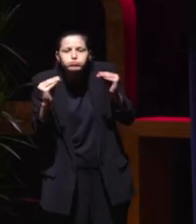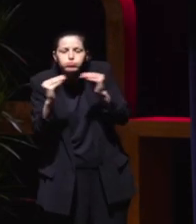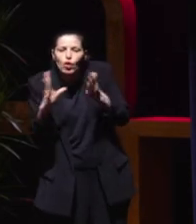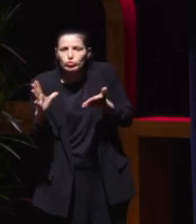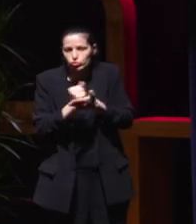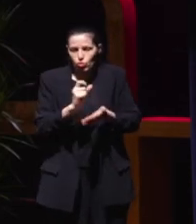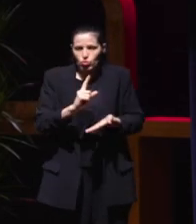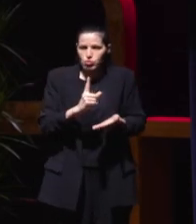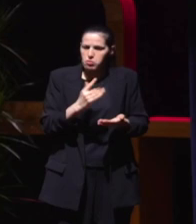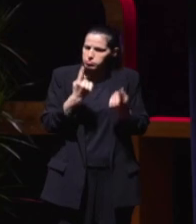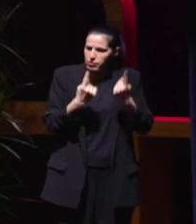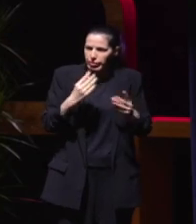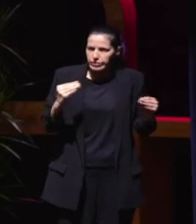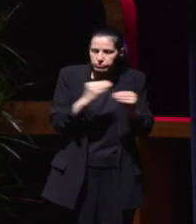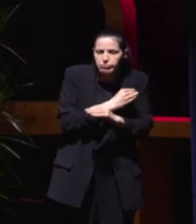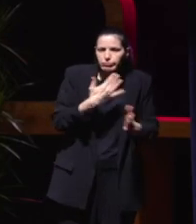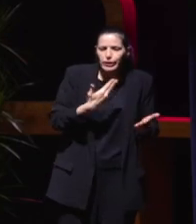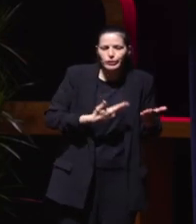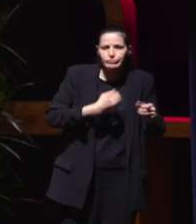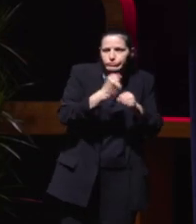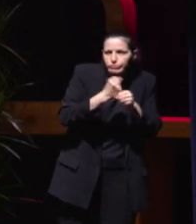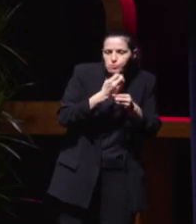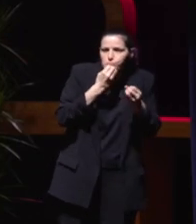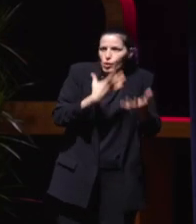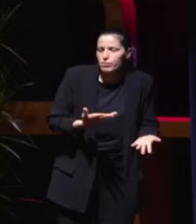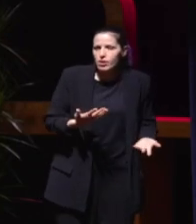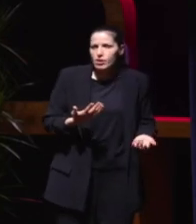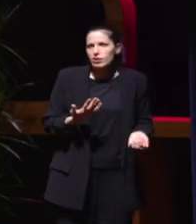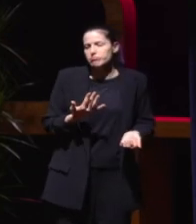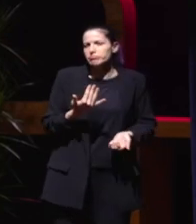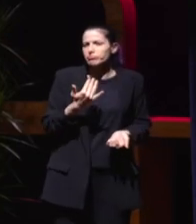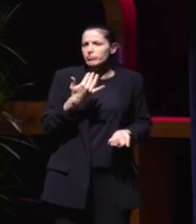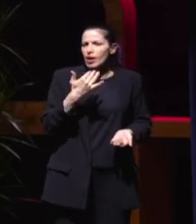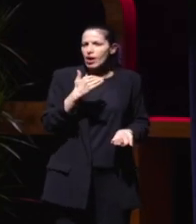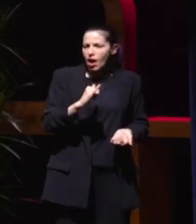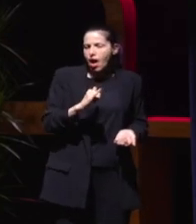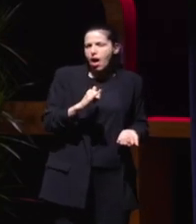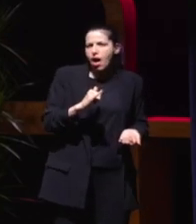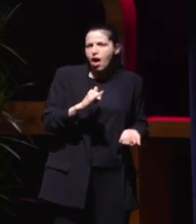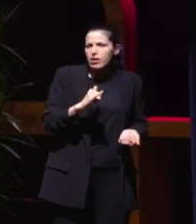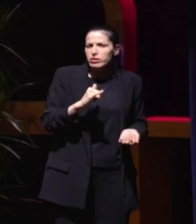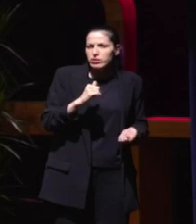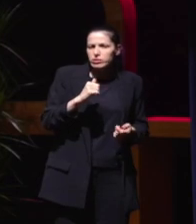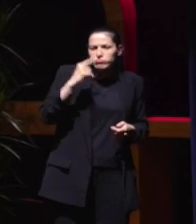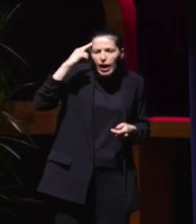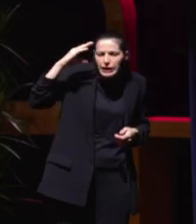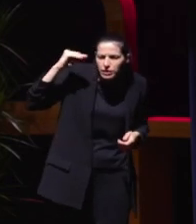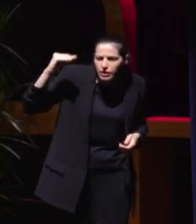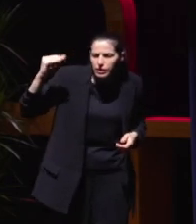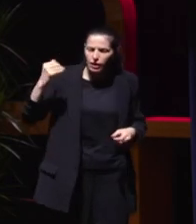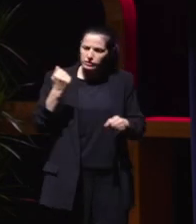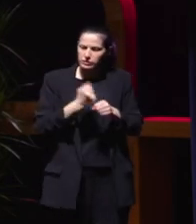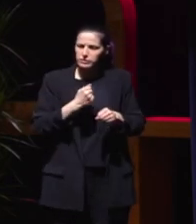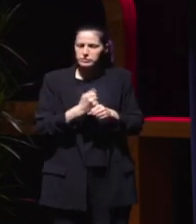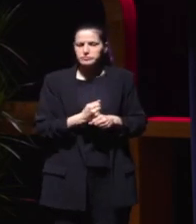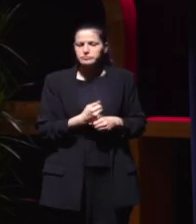periodistas y muchos medios que alimentan a muchas a muchas cabezas muy inteligentes y entonces yo creo